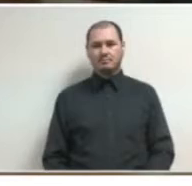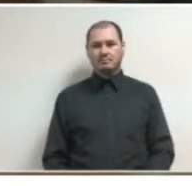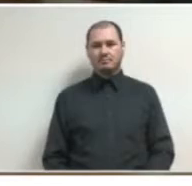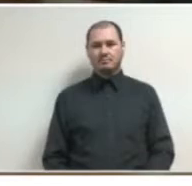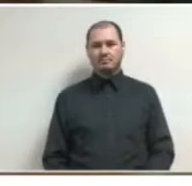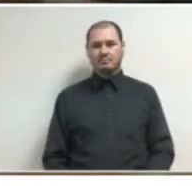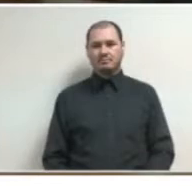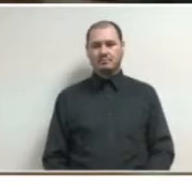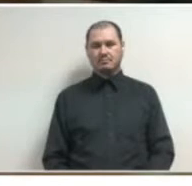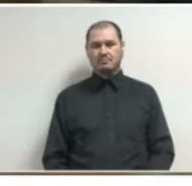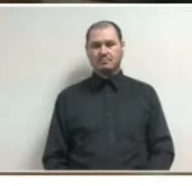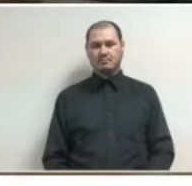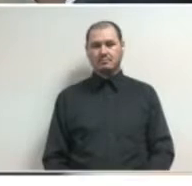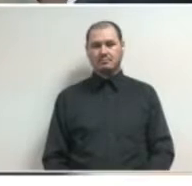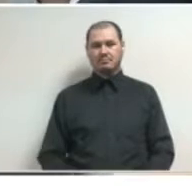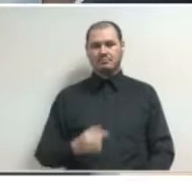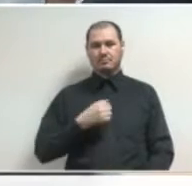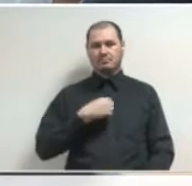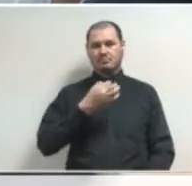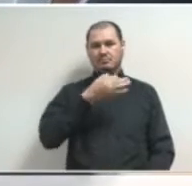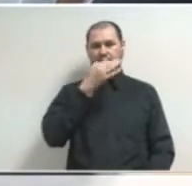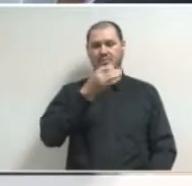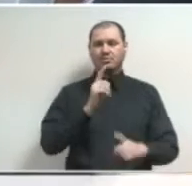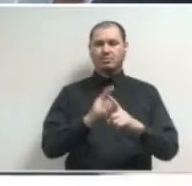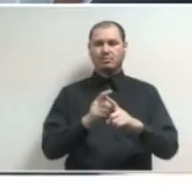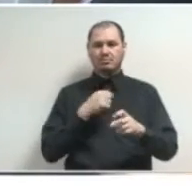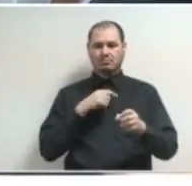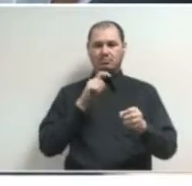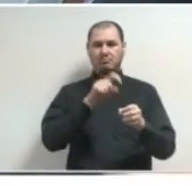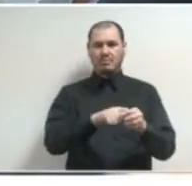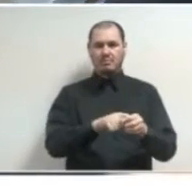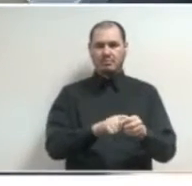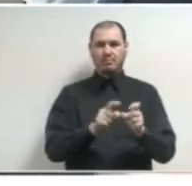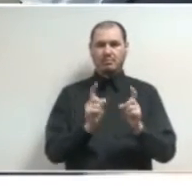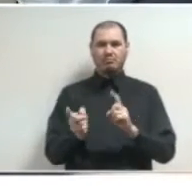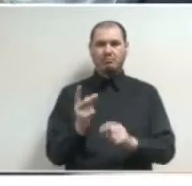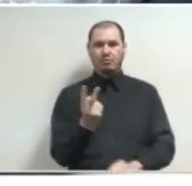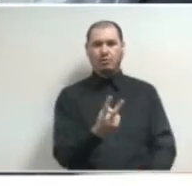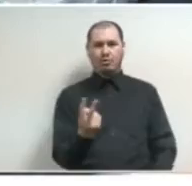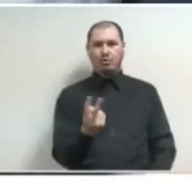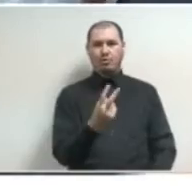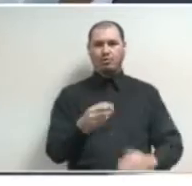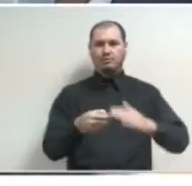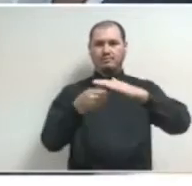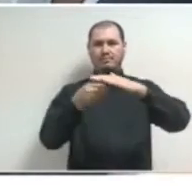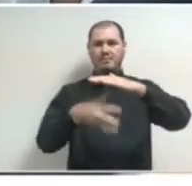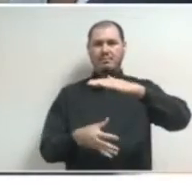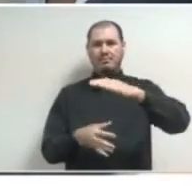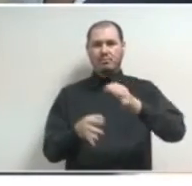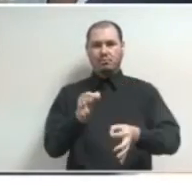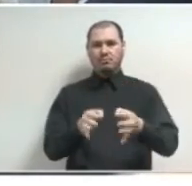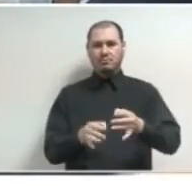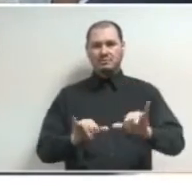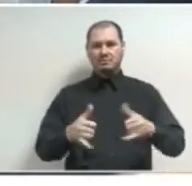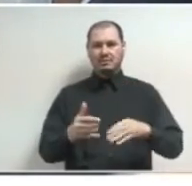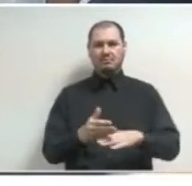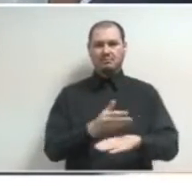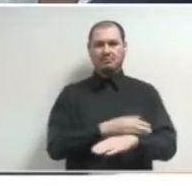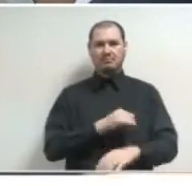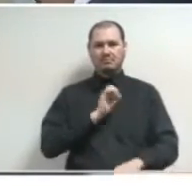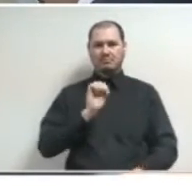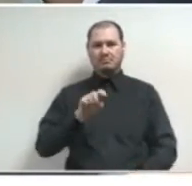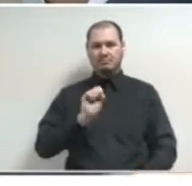el ministro. Me adhiero a los votos de los ministros que me precedieron, doctor César. Se ha veído, ahí por amor, ya han votado de Yedú Arancoa.